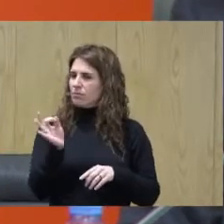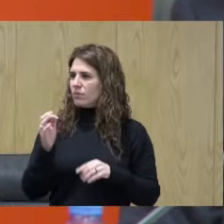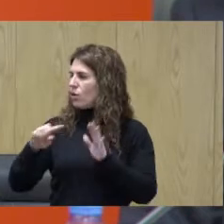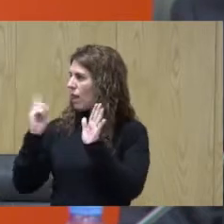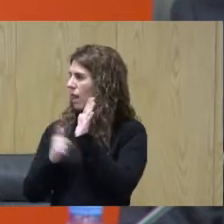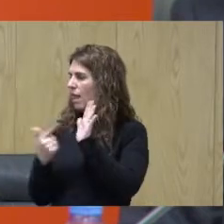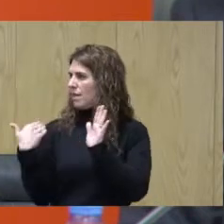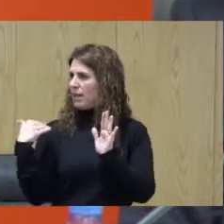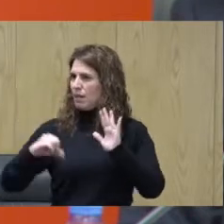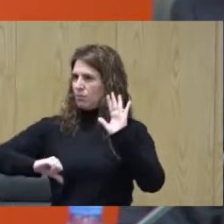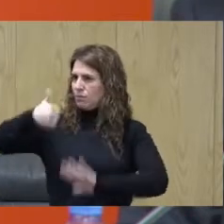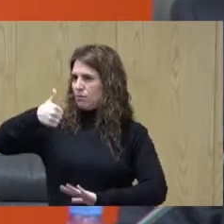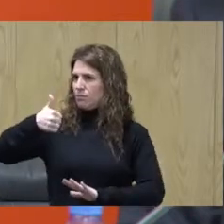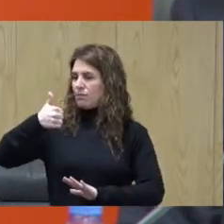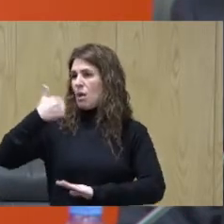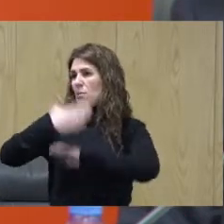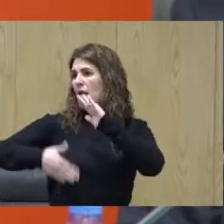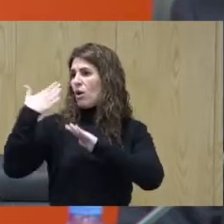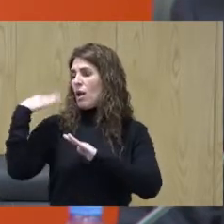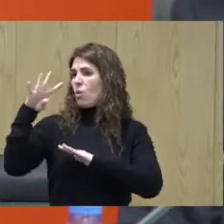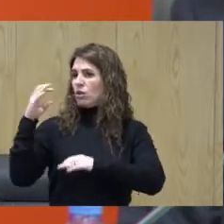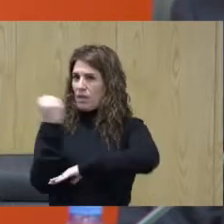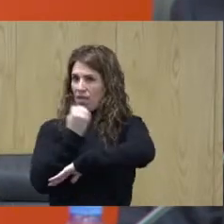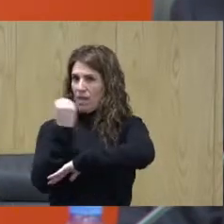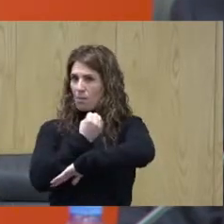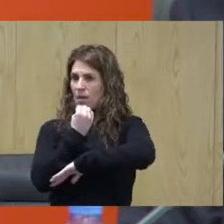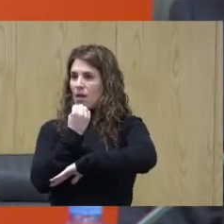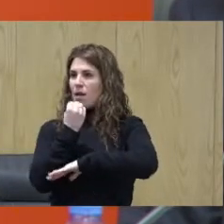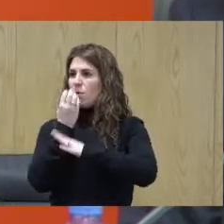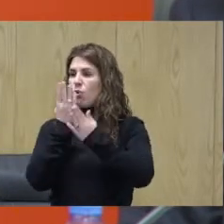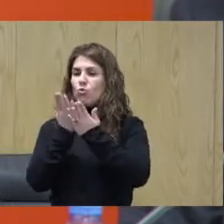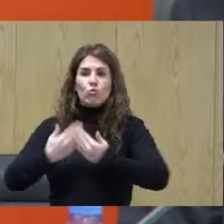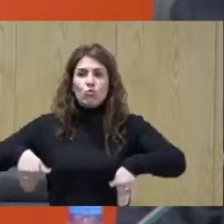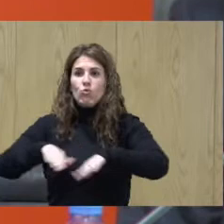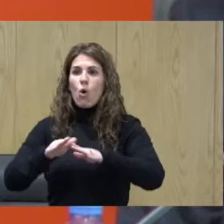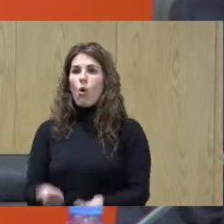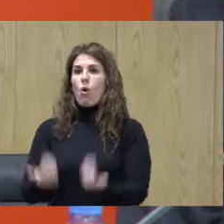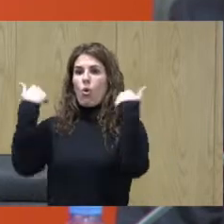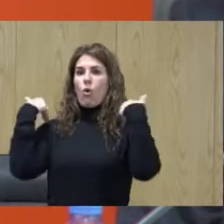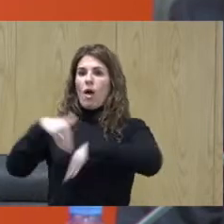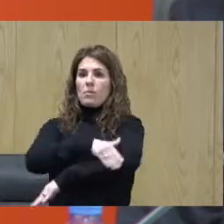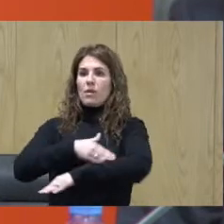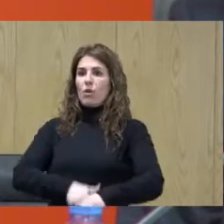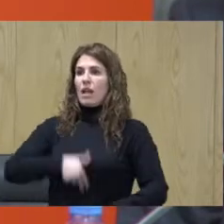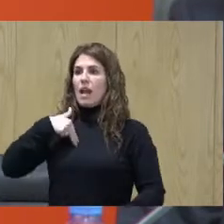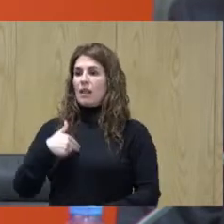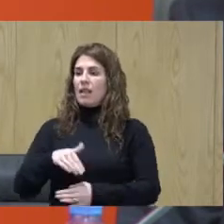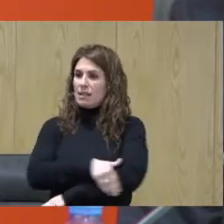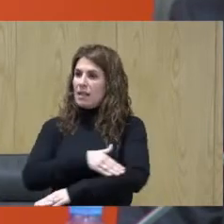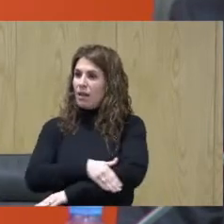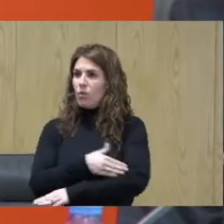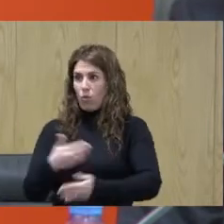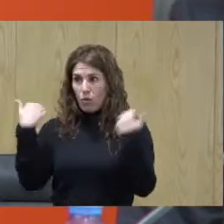ley, había un plazo el 4 de diciembre, pero no todo es responsabilidad de la Administración General del Estado. Yo creo que la Administración que